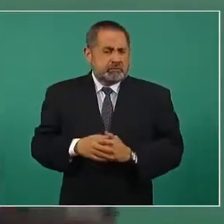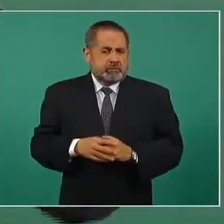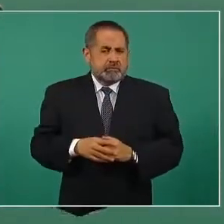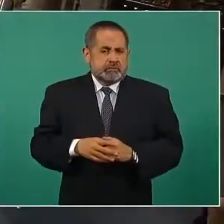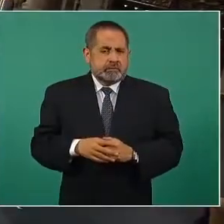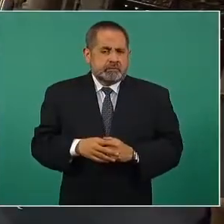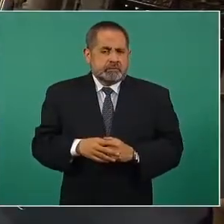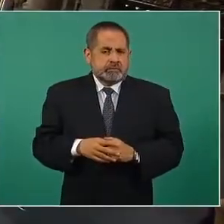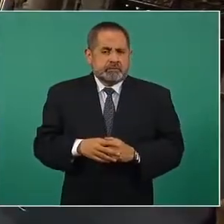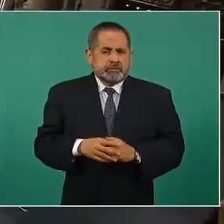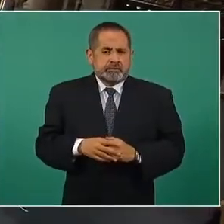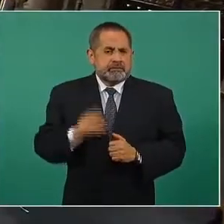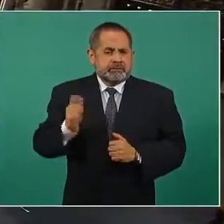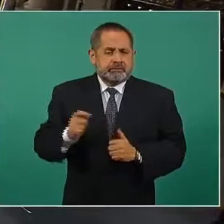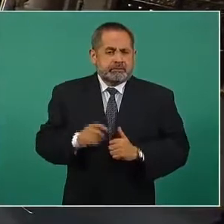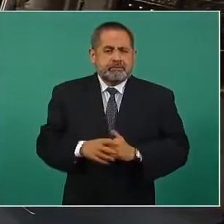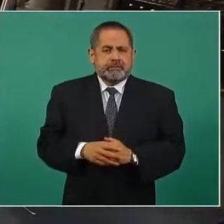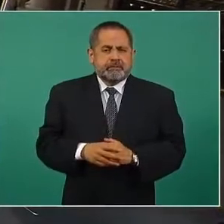porque